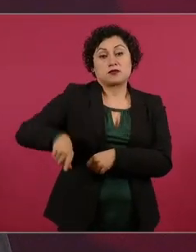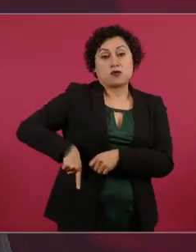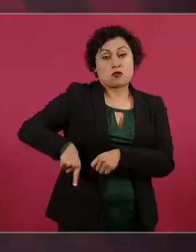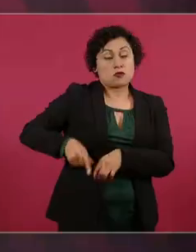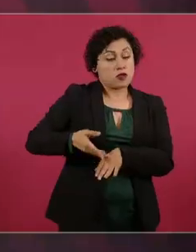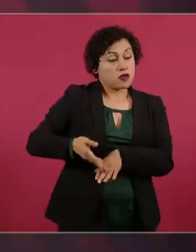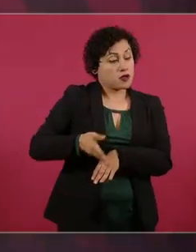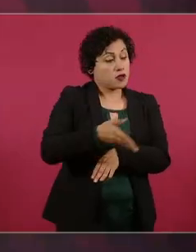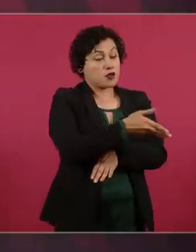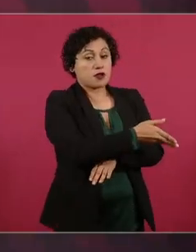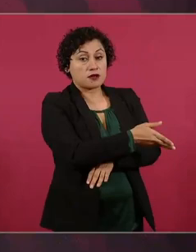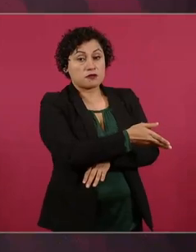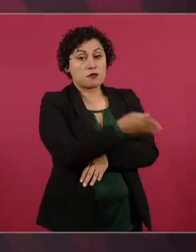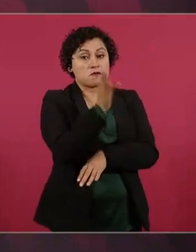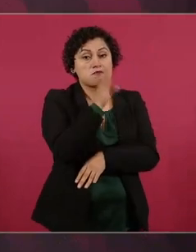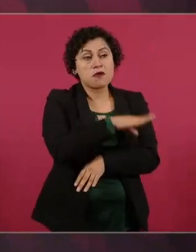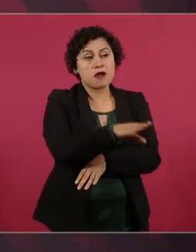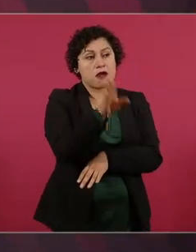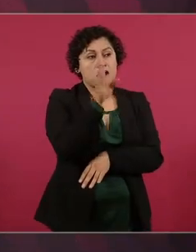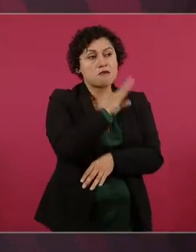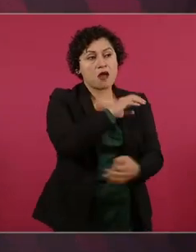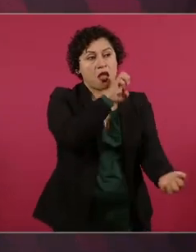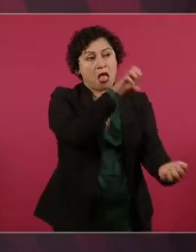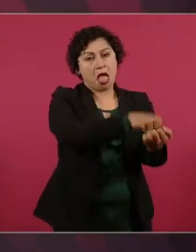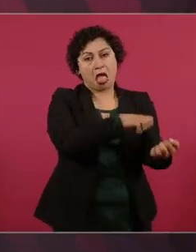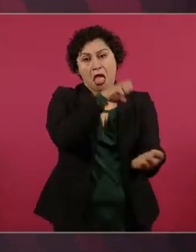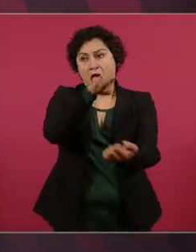Por eso es que nos alcanza el presupuesto.